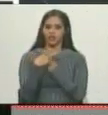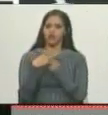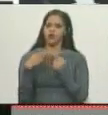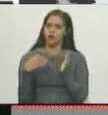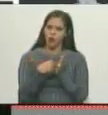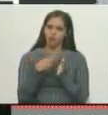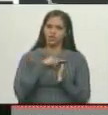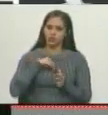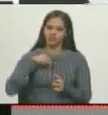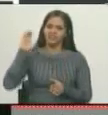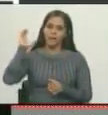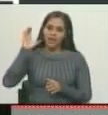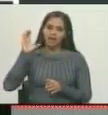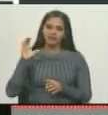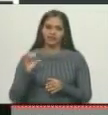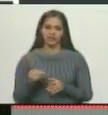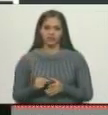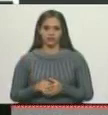nuestra patria,